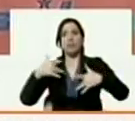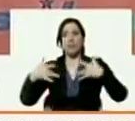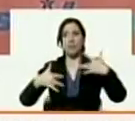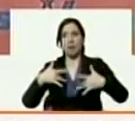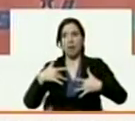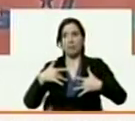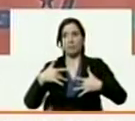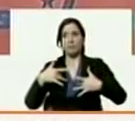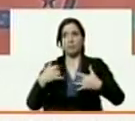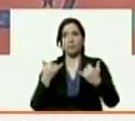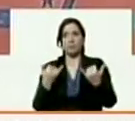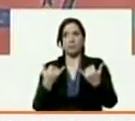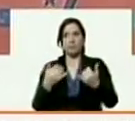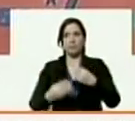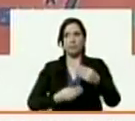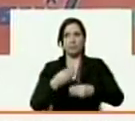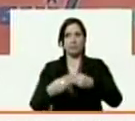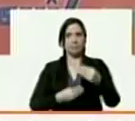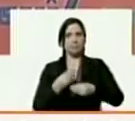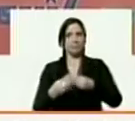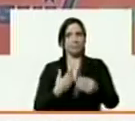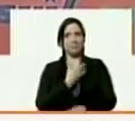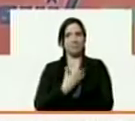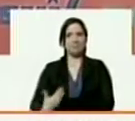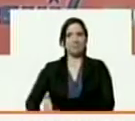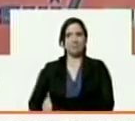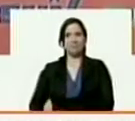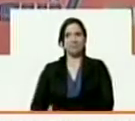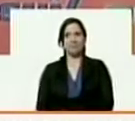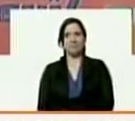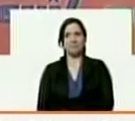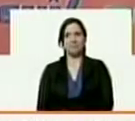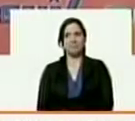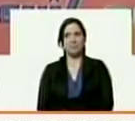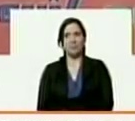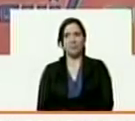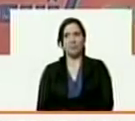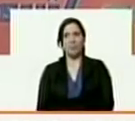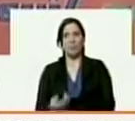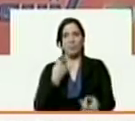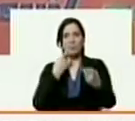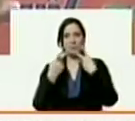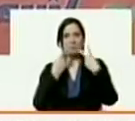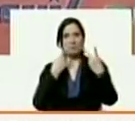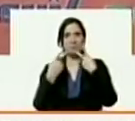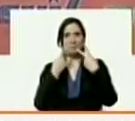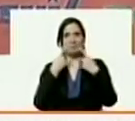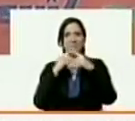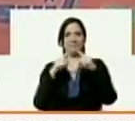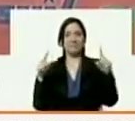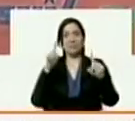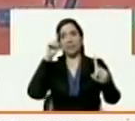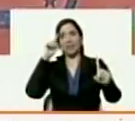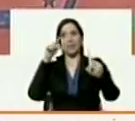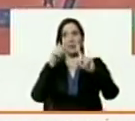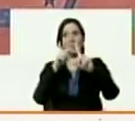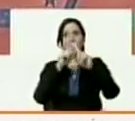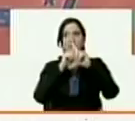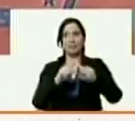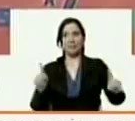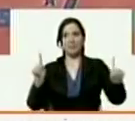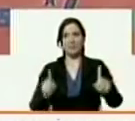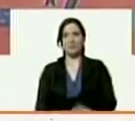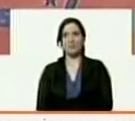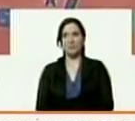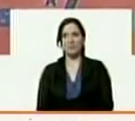que realiza la tolda que usted representa. Estamos en un momento político diferente, con retos distintos. ¿Y en